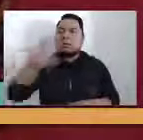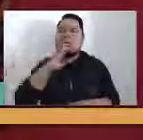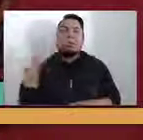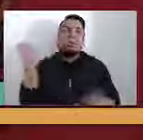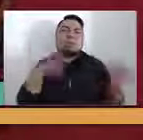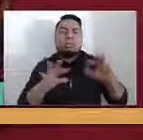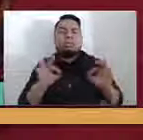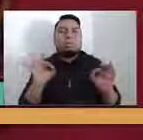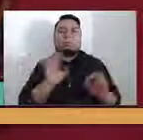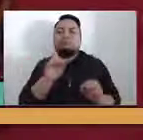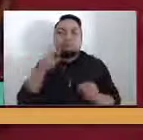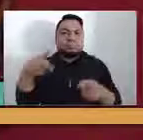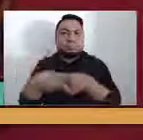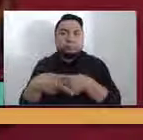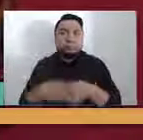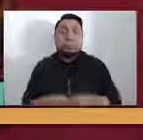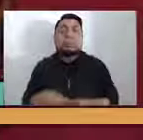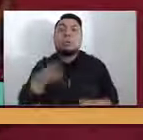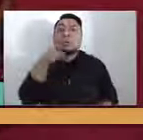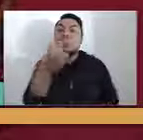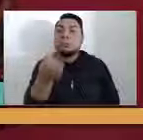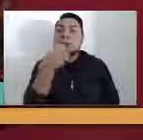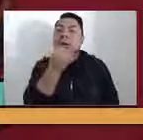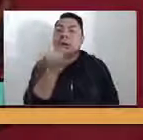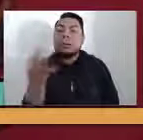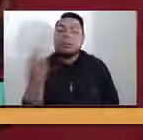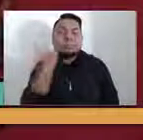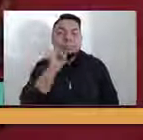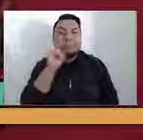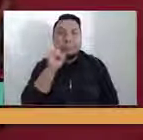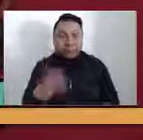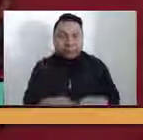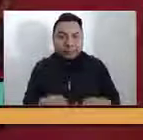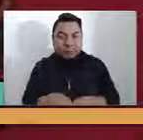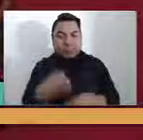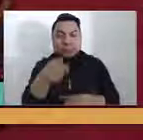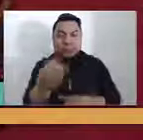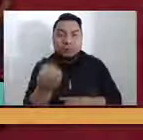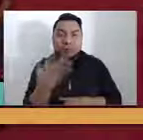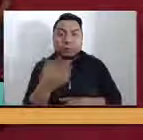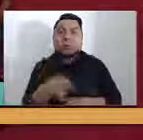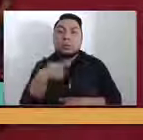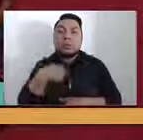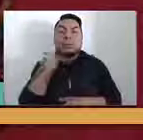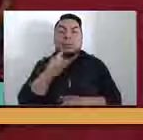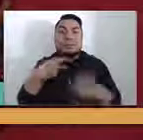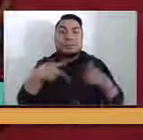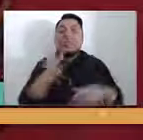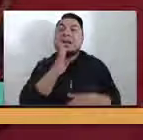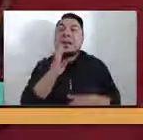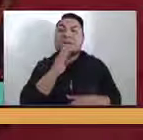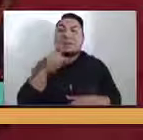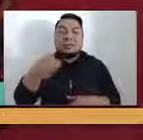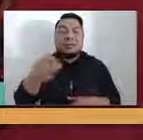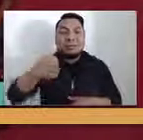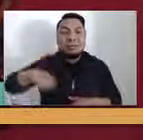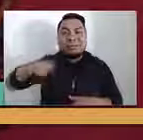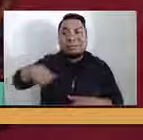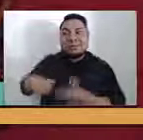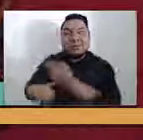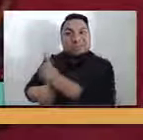sea alturado. Además, usted acaba de decir algo que no es real también. Ha dicho que yo no le permití hablar a los alcaldes que estaban